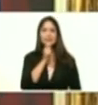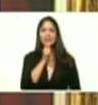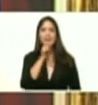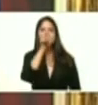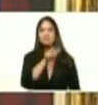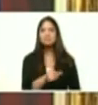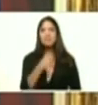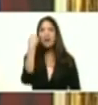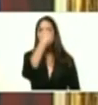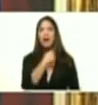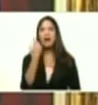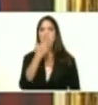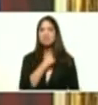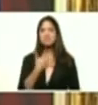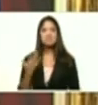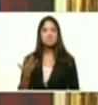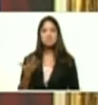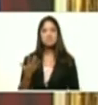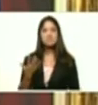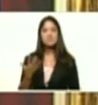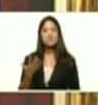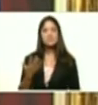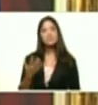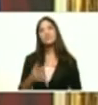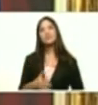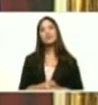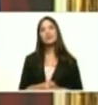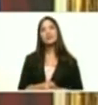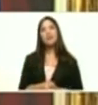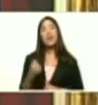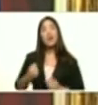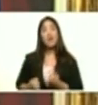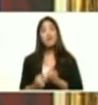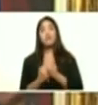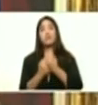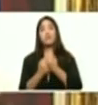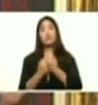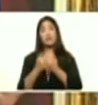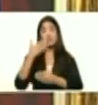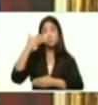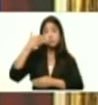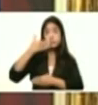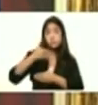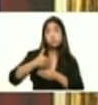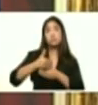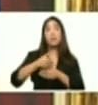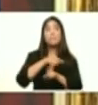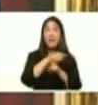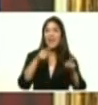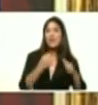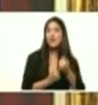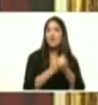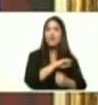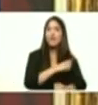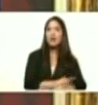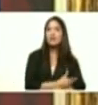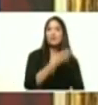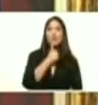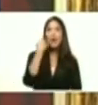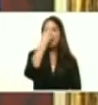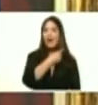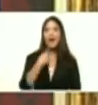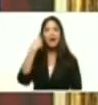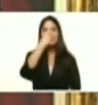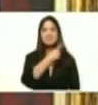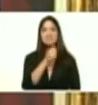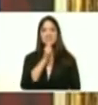no tiene rostro, la fortaleza, la guerra económica, que nos han hecho, la fortaleza para ellos, es que no tiene rostro, no tiene